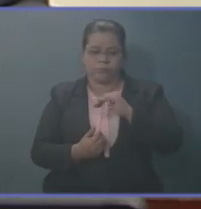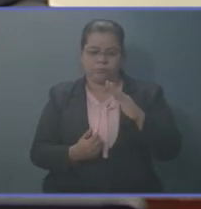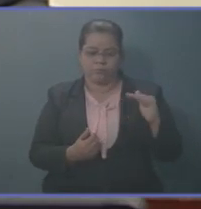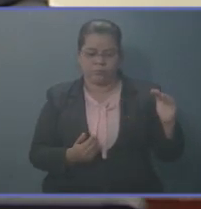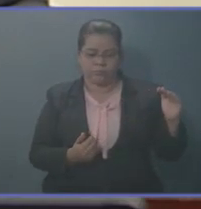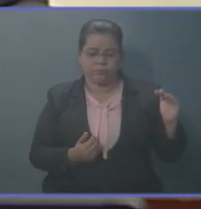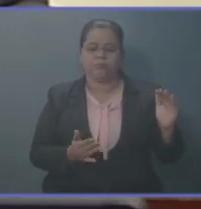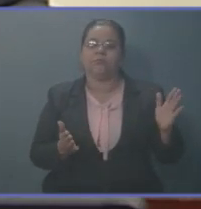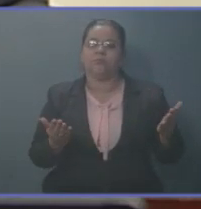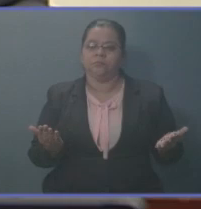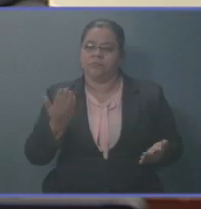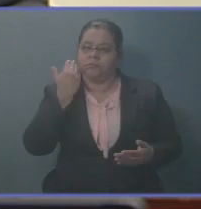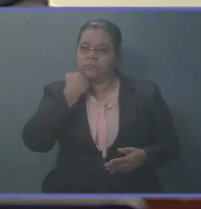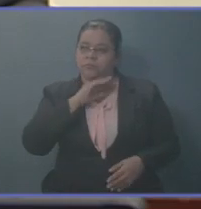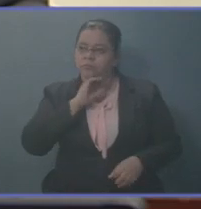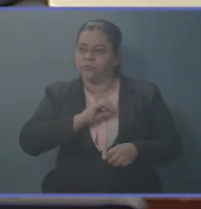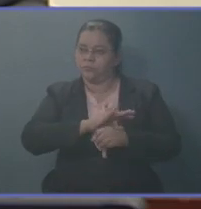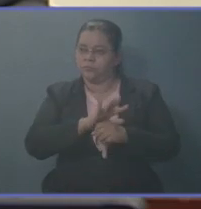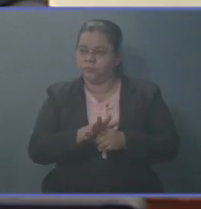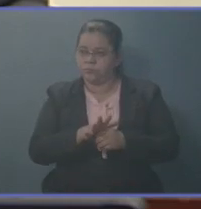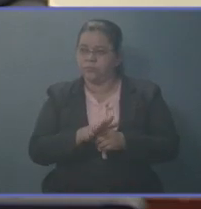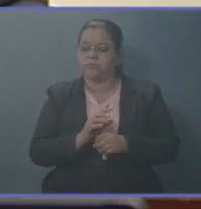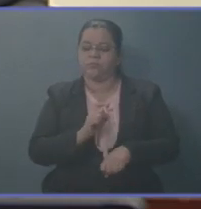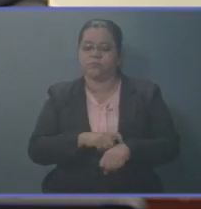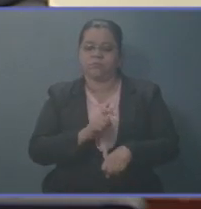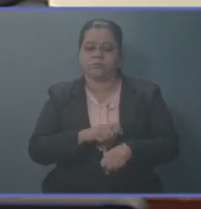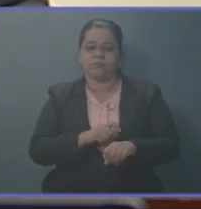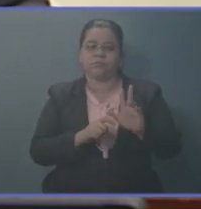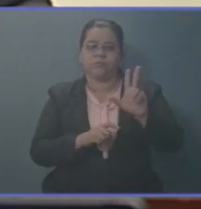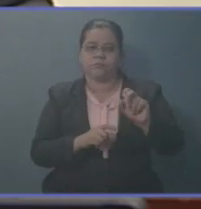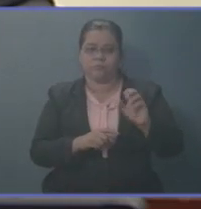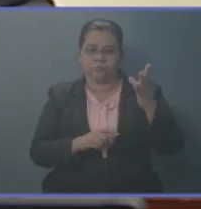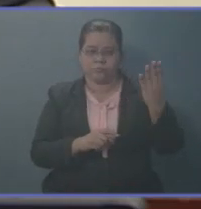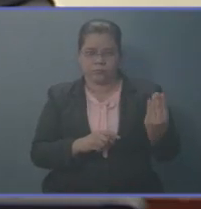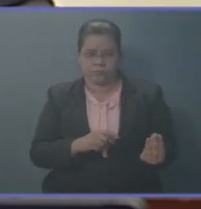a raíz de la pandemia por COVID-19 por el plazo de 30 días.